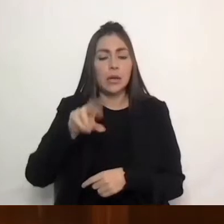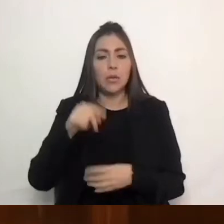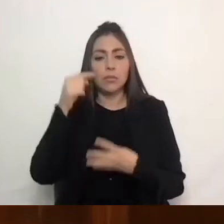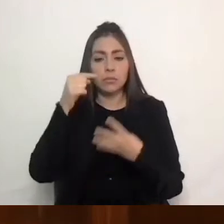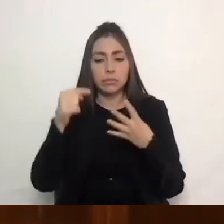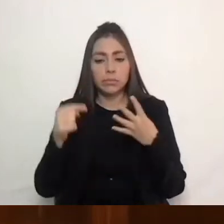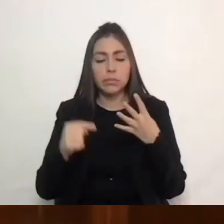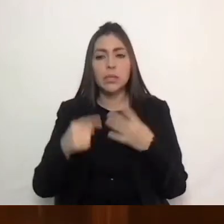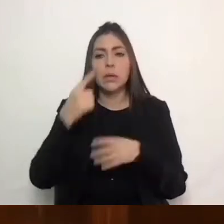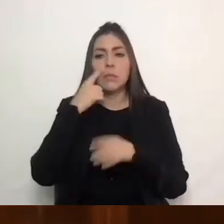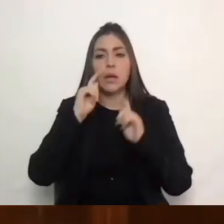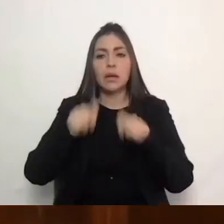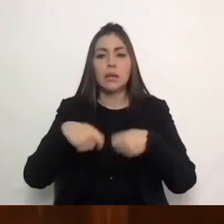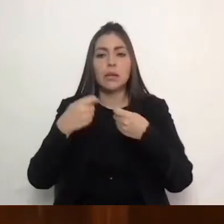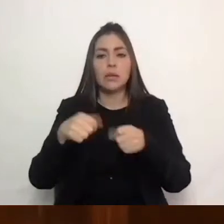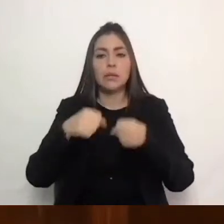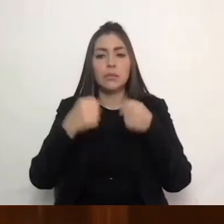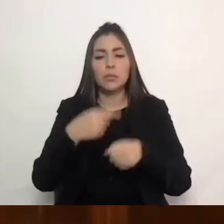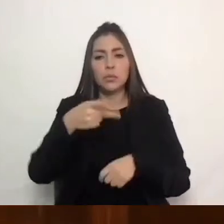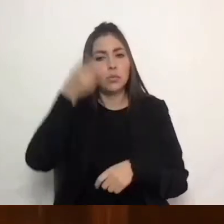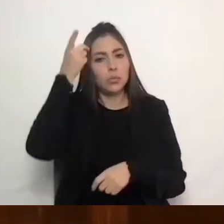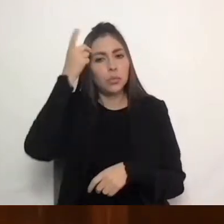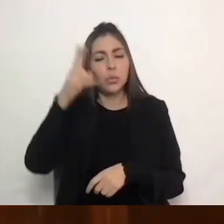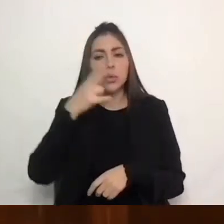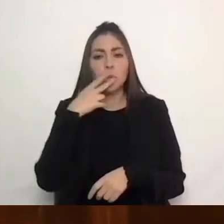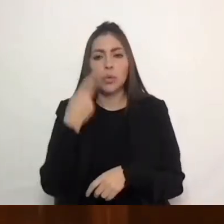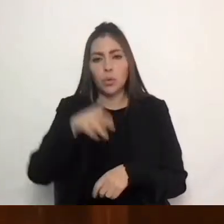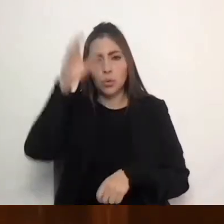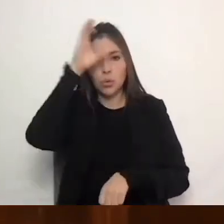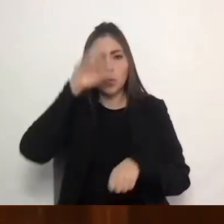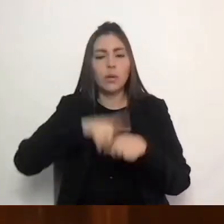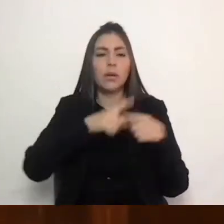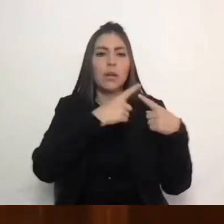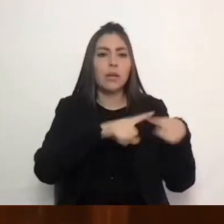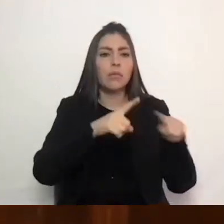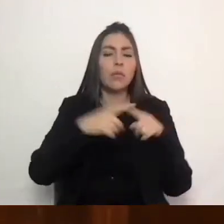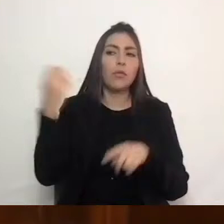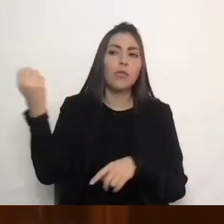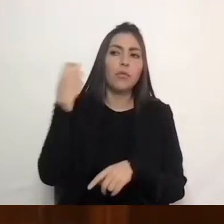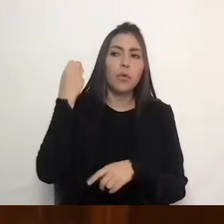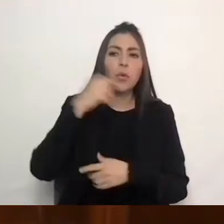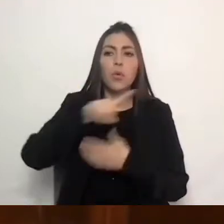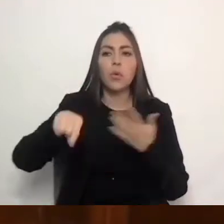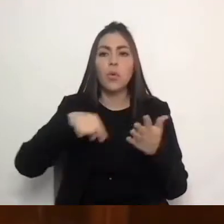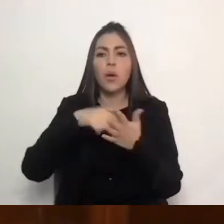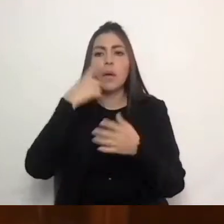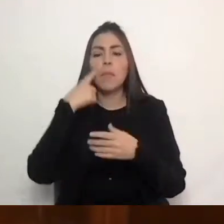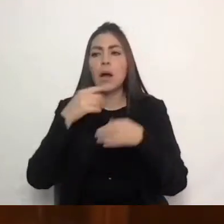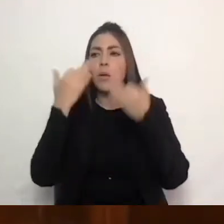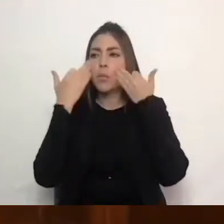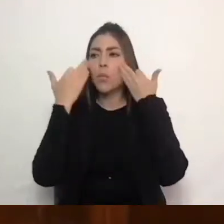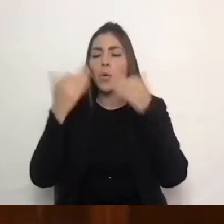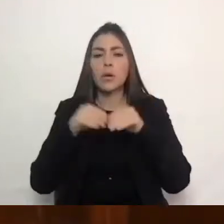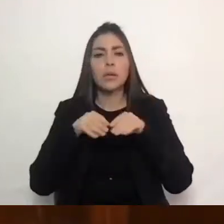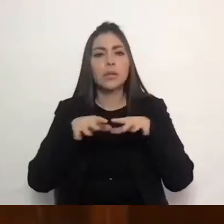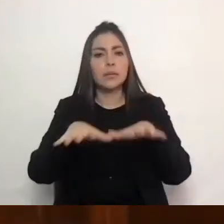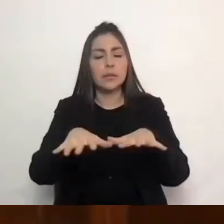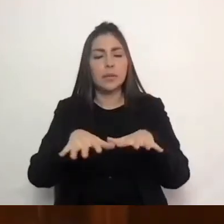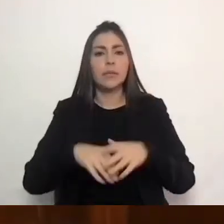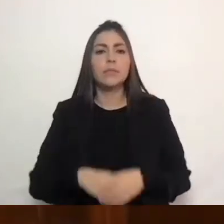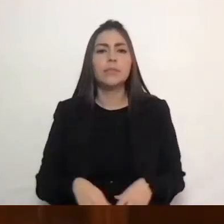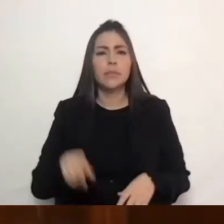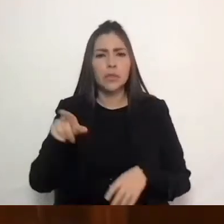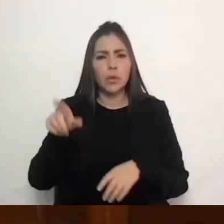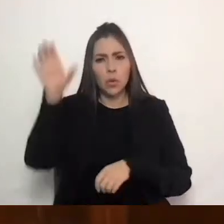este patrimonio en los foros y espacios destinados a su manifestación. La cultura es concebida como